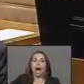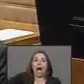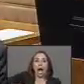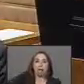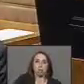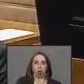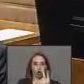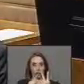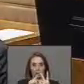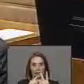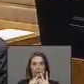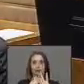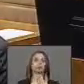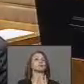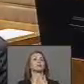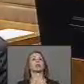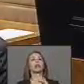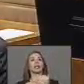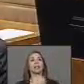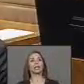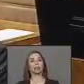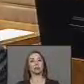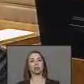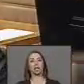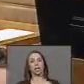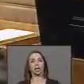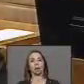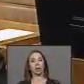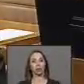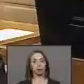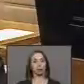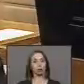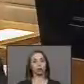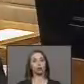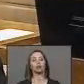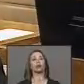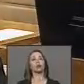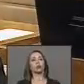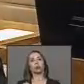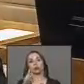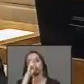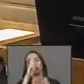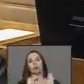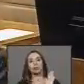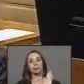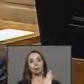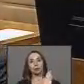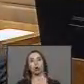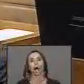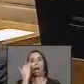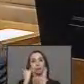que intentamos ponerle un límite en la Cámara de Diputados, límite que se mantuvo y se respetó, incluso se bajó